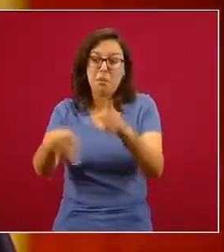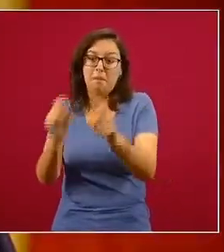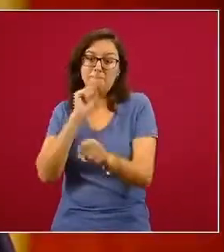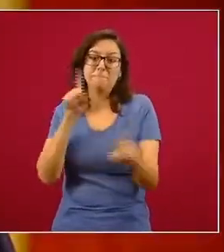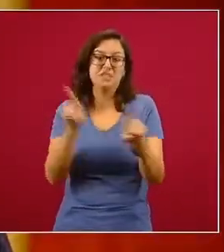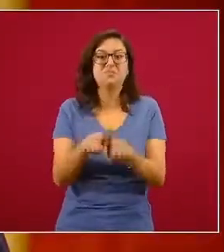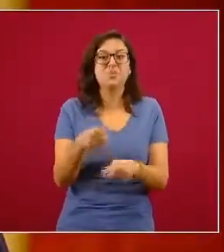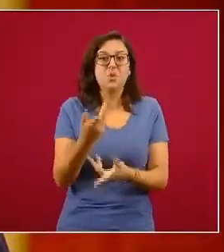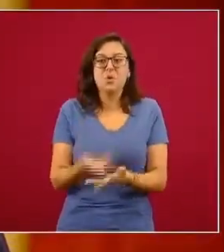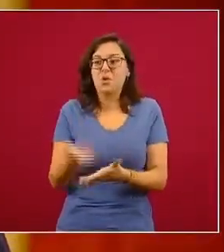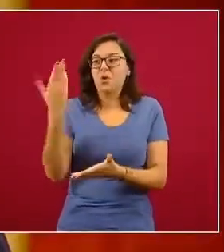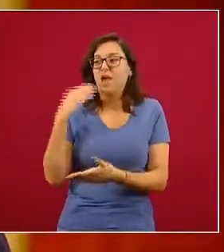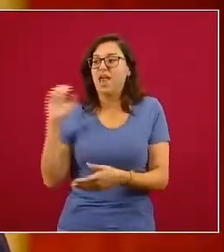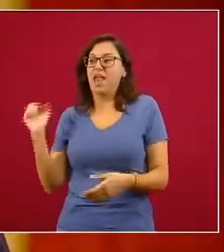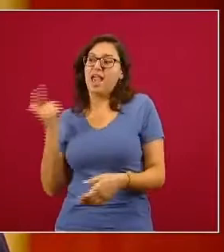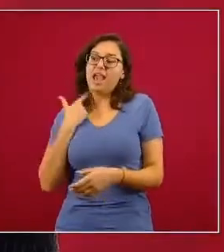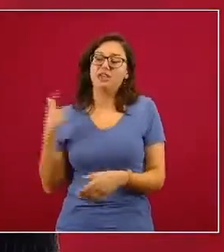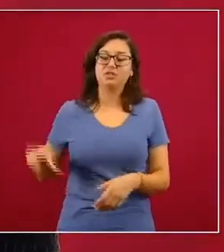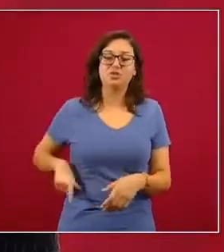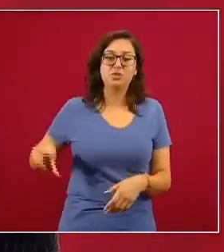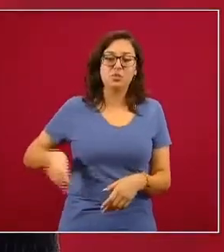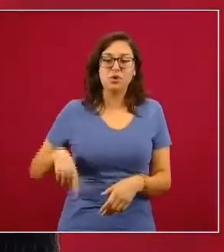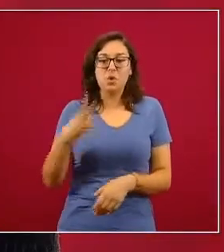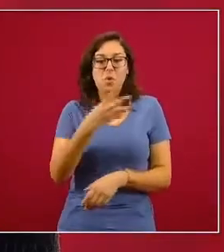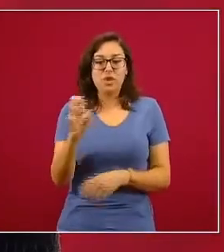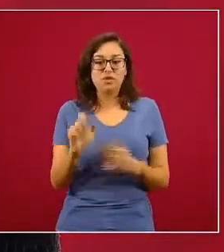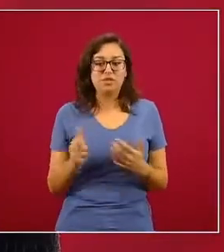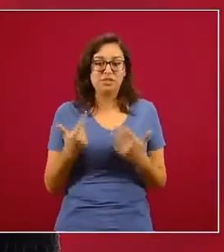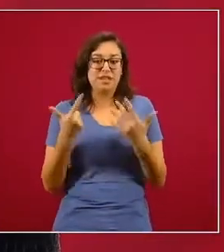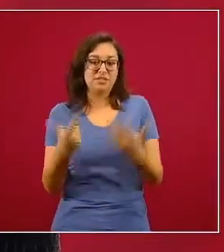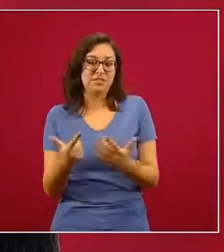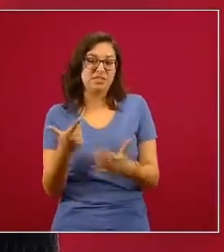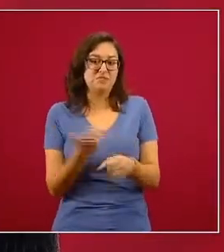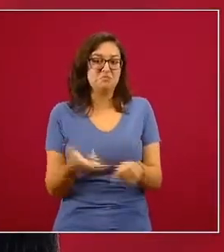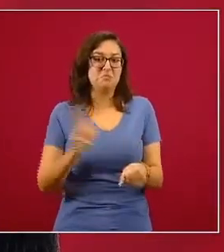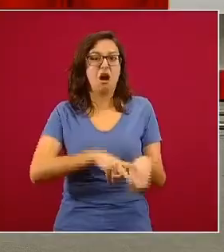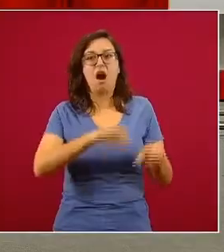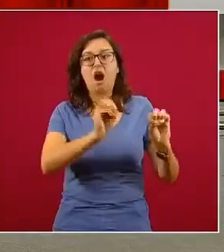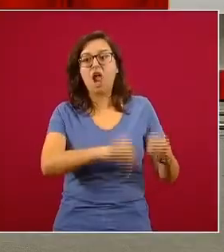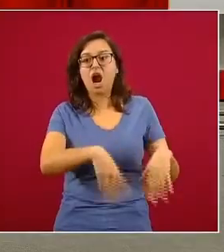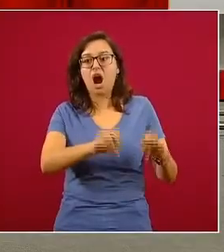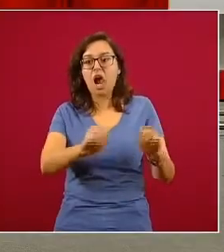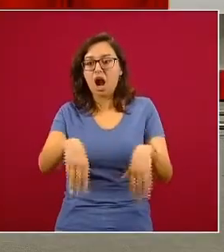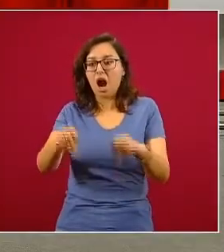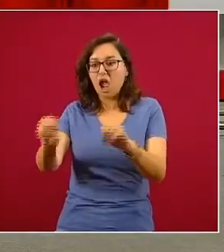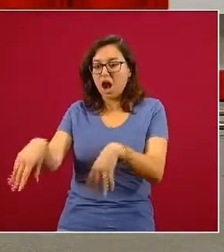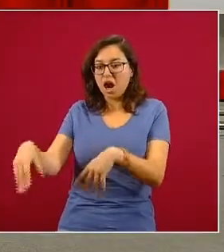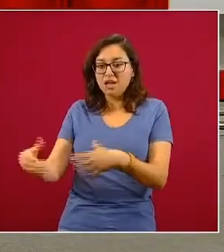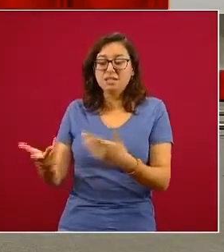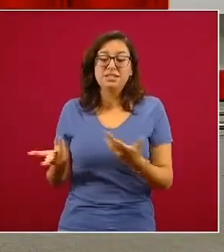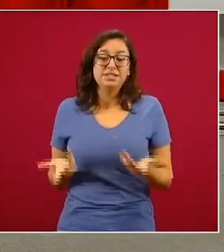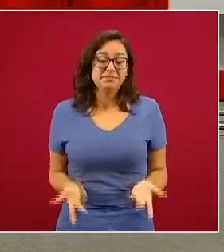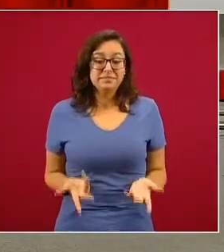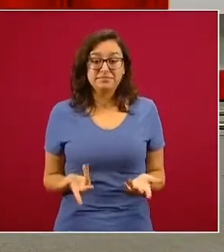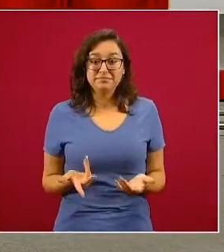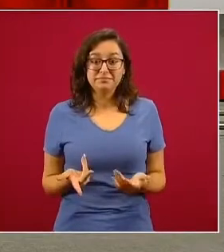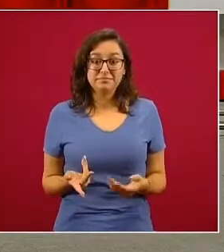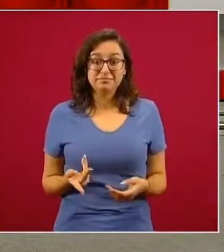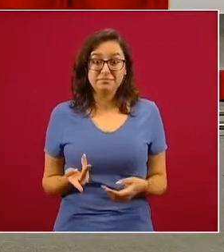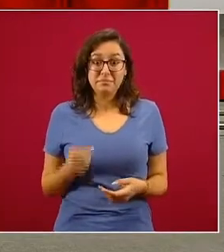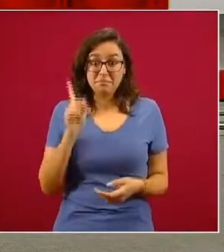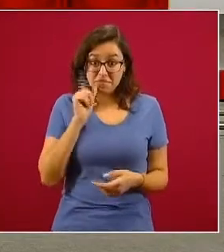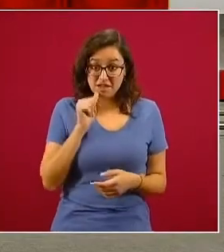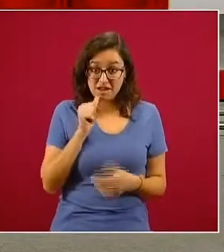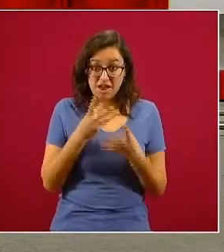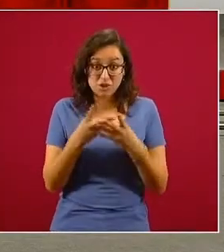407 hospitales que quedaron abandonados en el sexenio pasado. Esto no lo vamos a resolver de un día para otro. Entonces